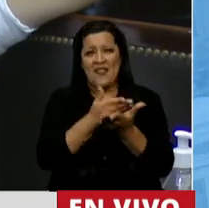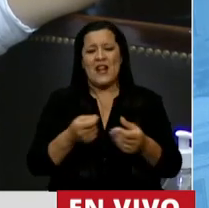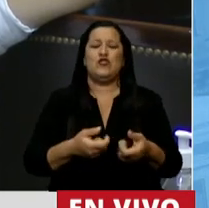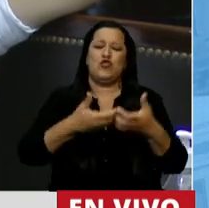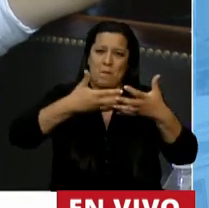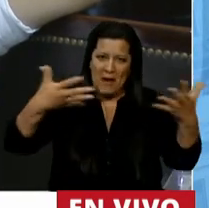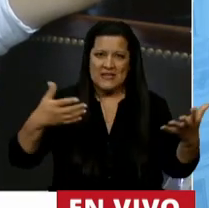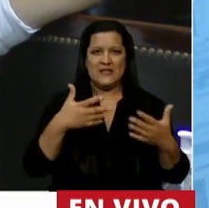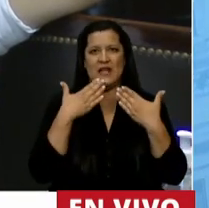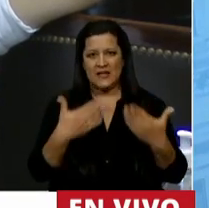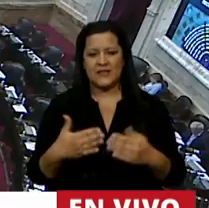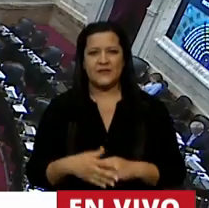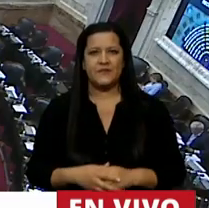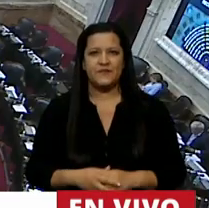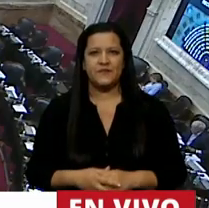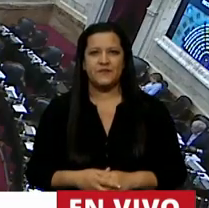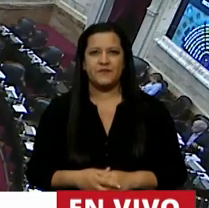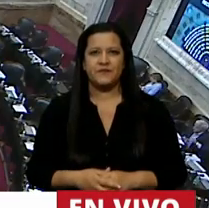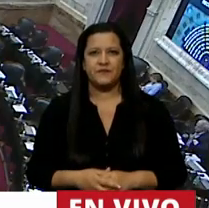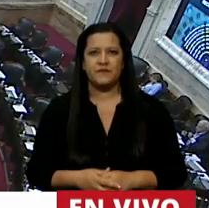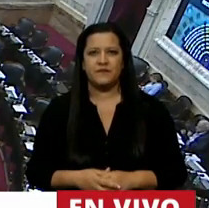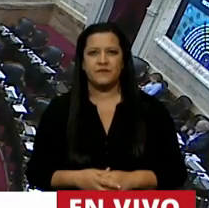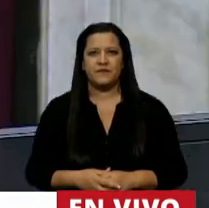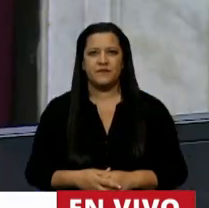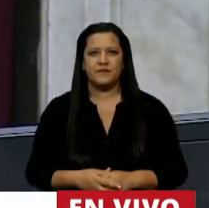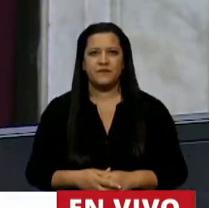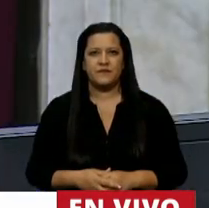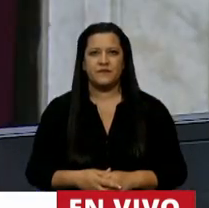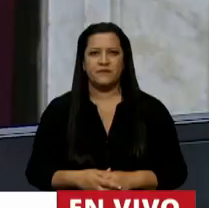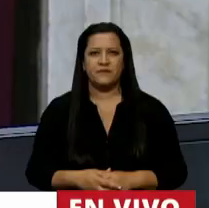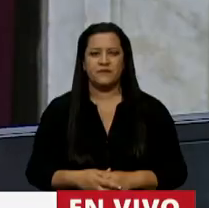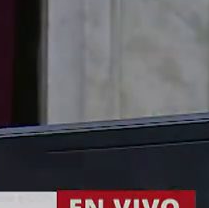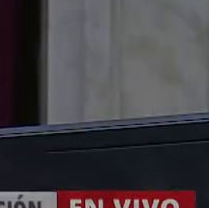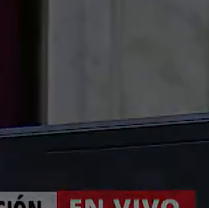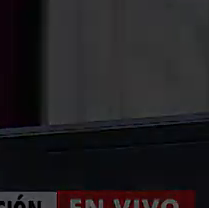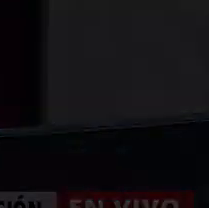Muchas gracias. Gracias, diputado Guevara.